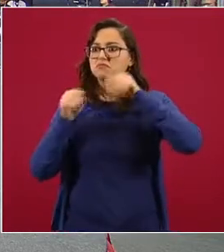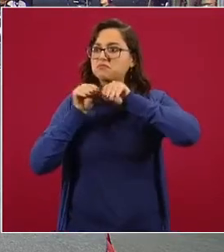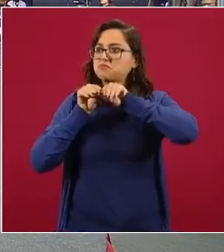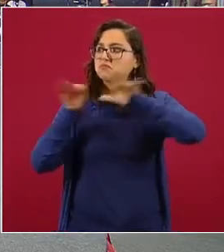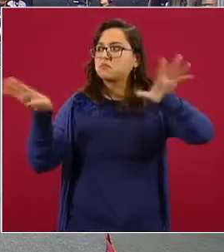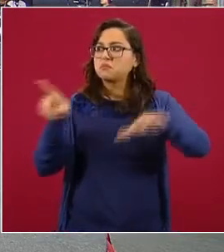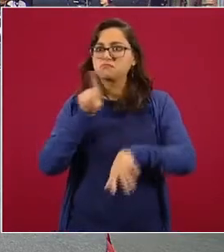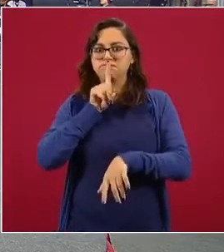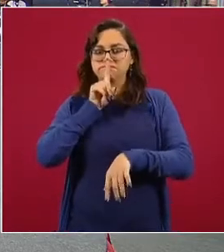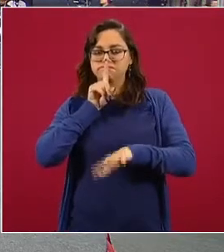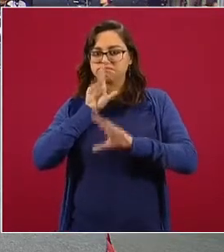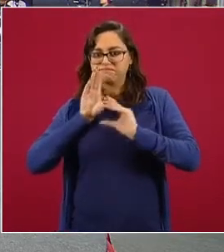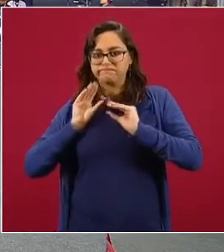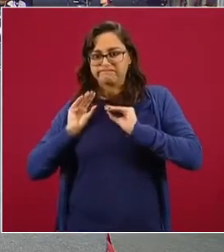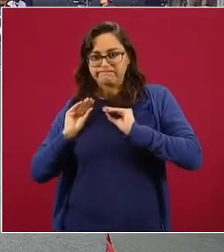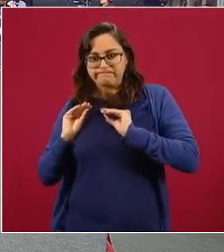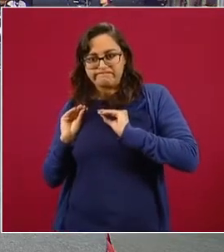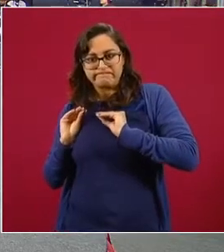la prensa,